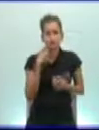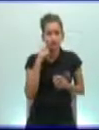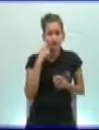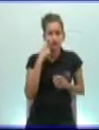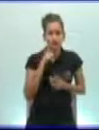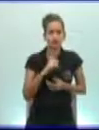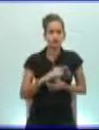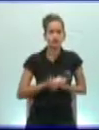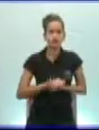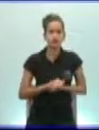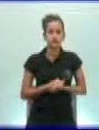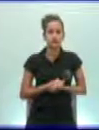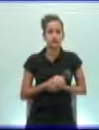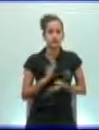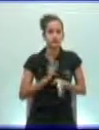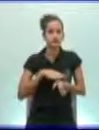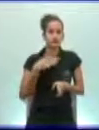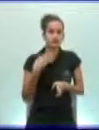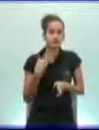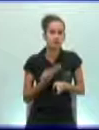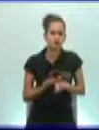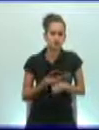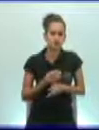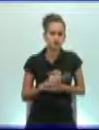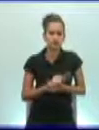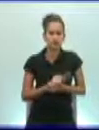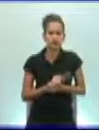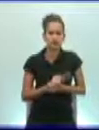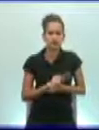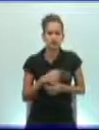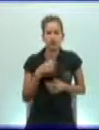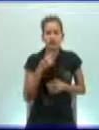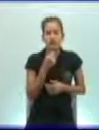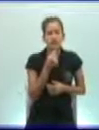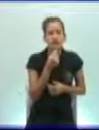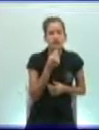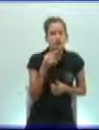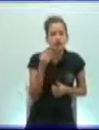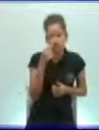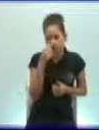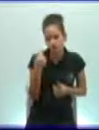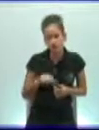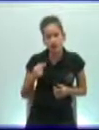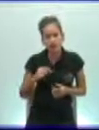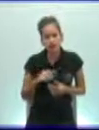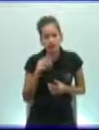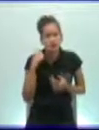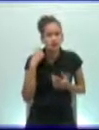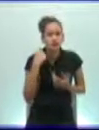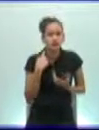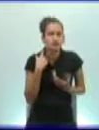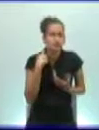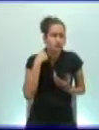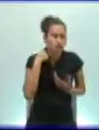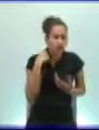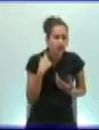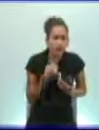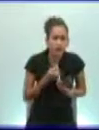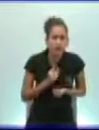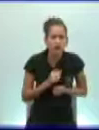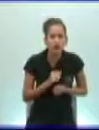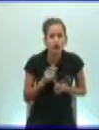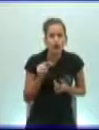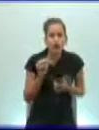escarmiento. Luego, de cabeza al cepo, el viejo esclavo inclinaba su cabeza llena de moticas de algodón y